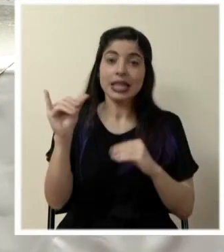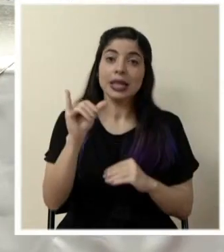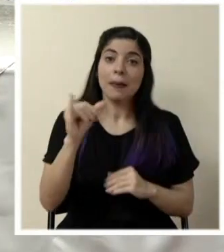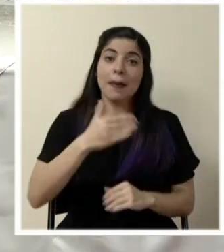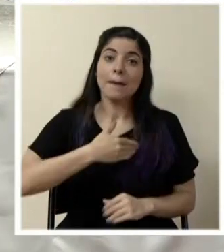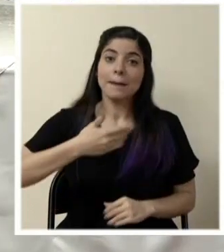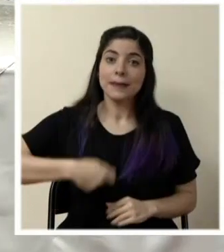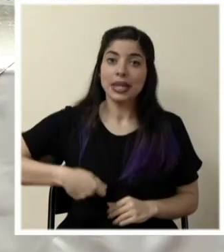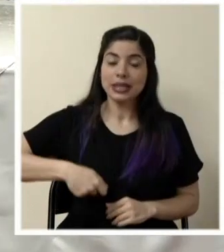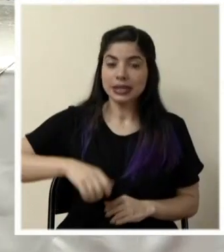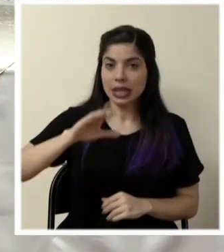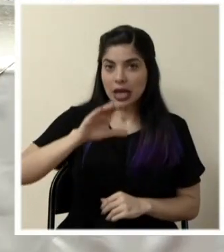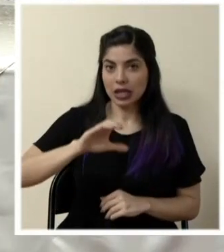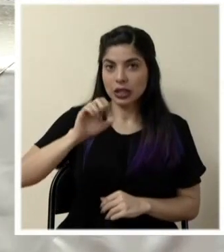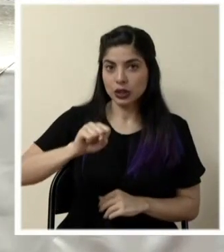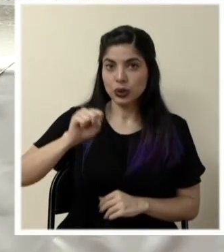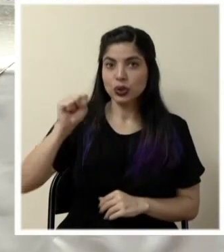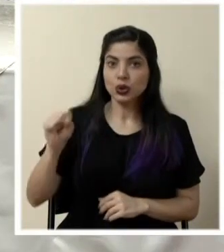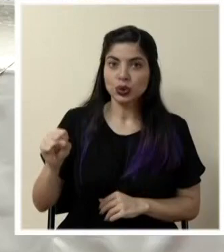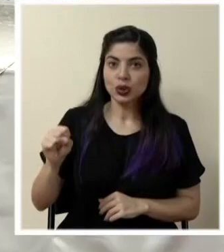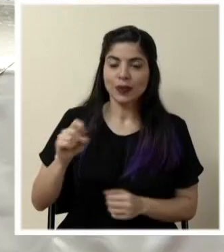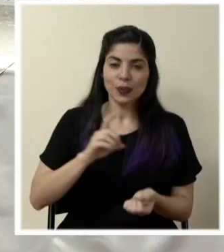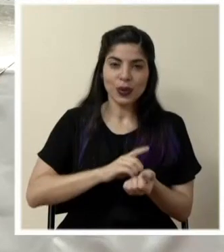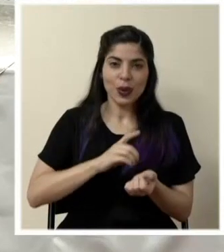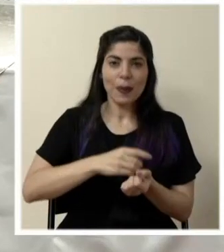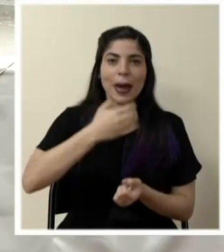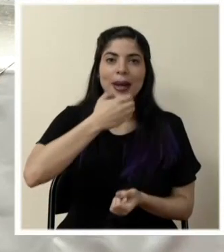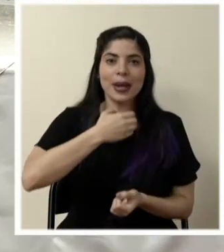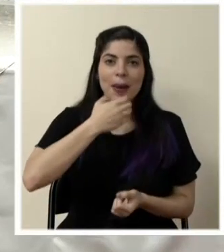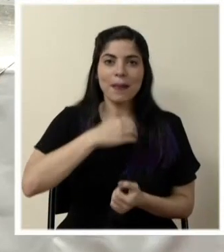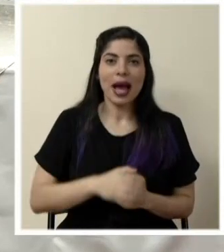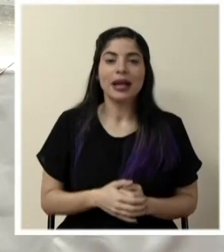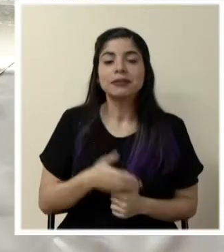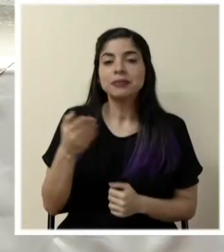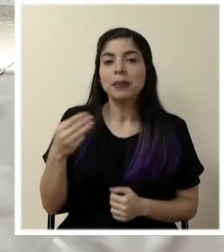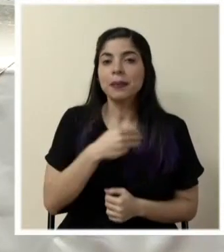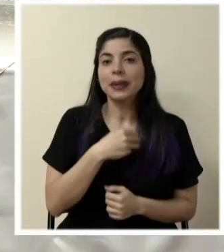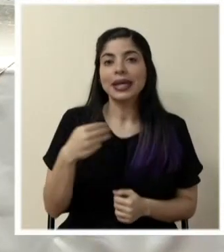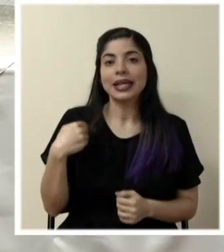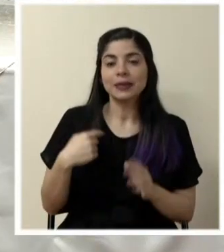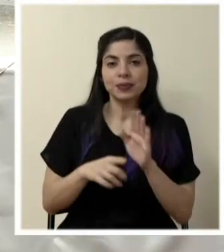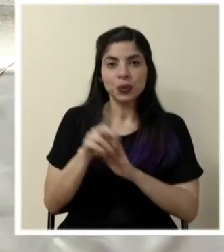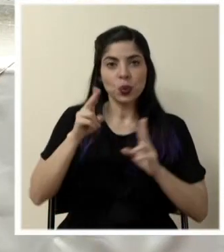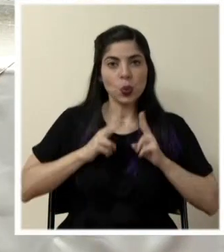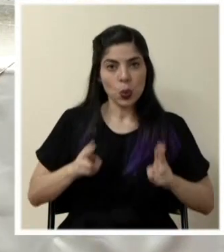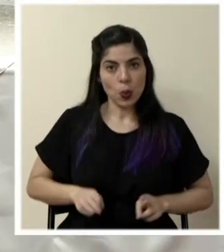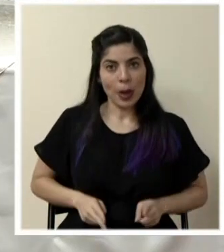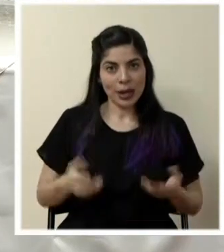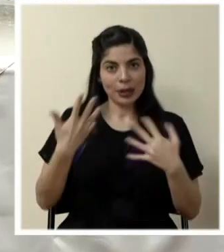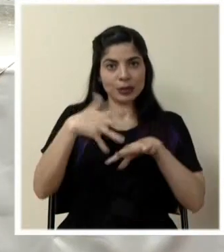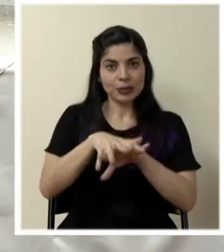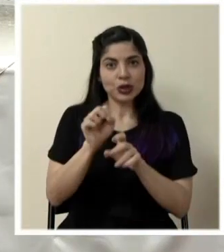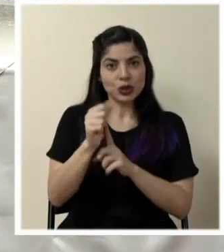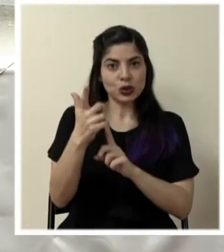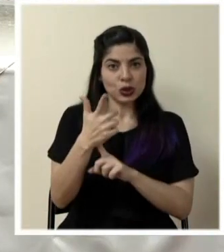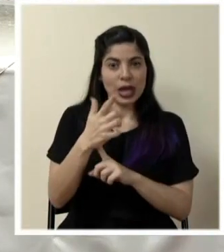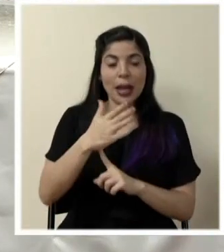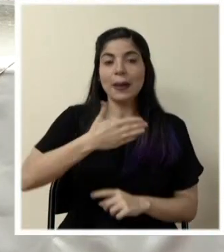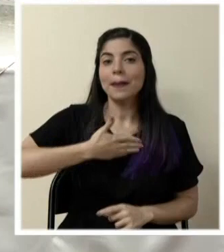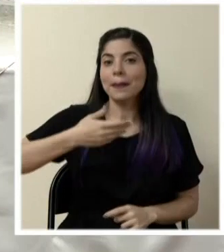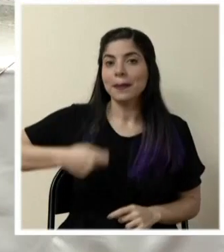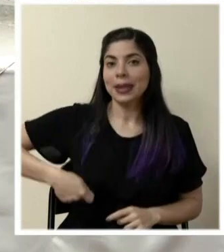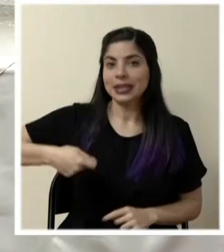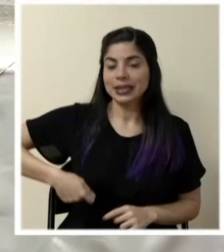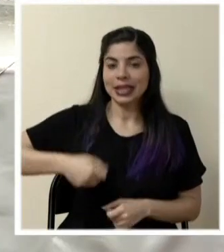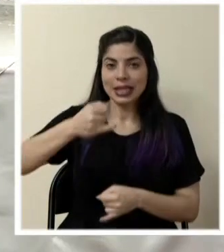al presidente de la Caja Costarricense de Seguro Social, el doctor Román Macaya, al ministro de Desarrollo Humano e Inclusión Social y presidente